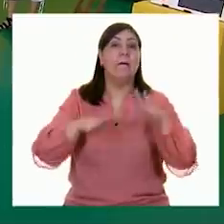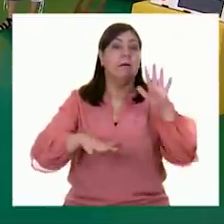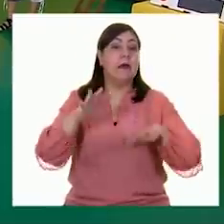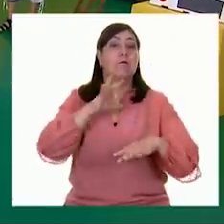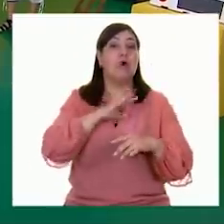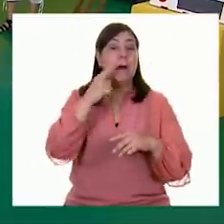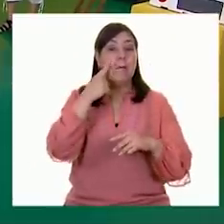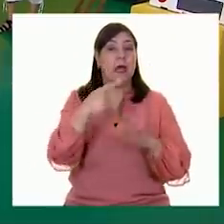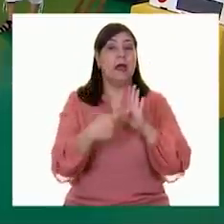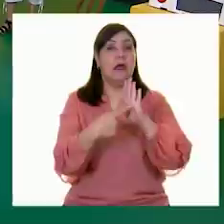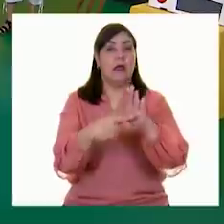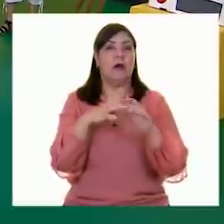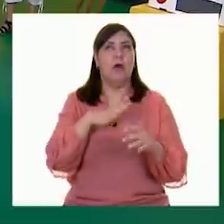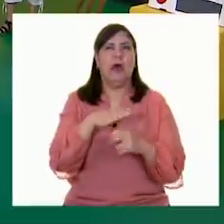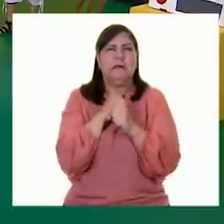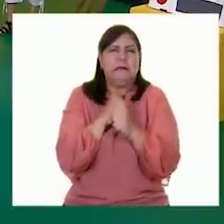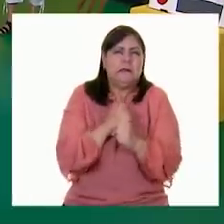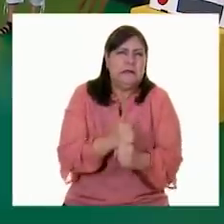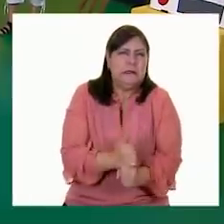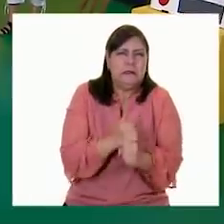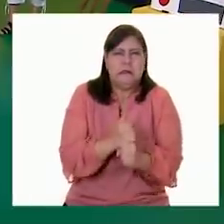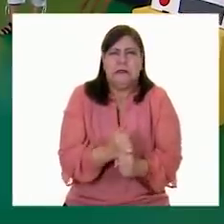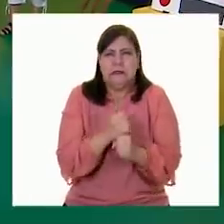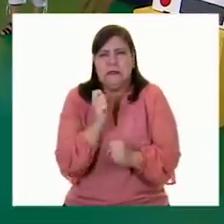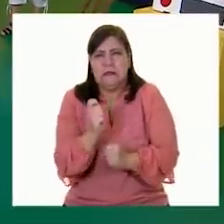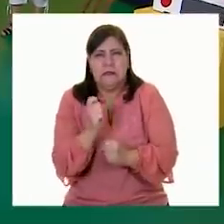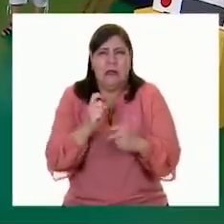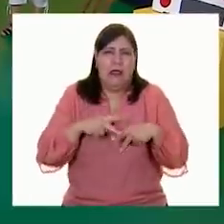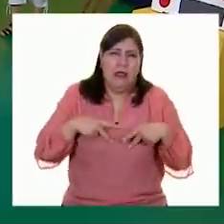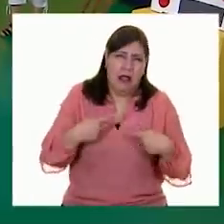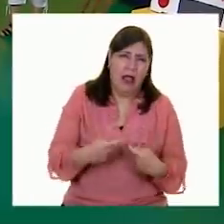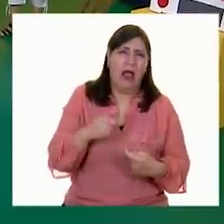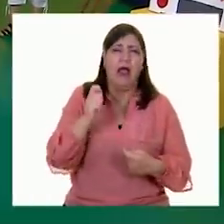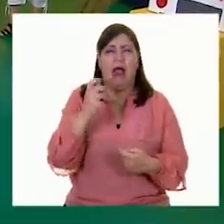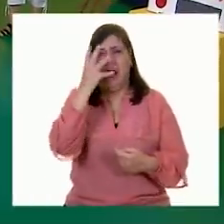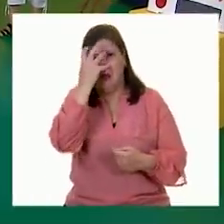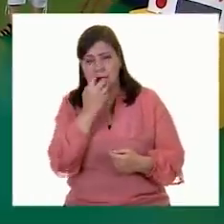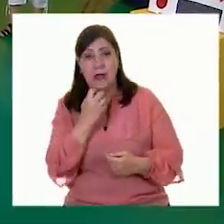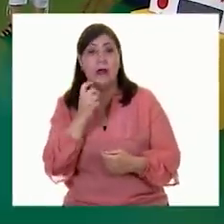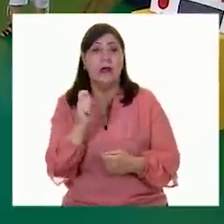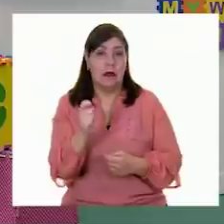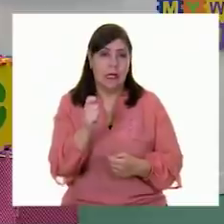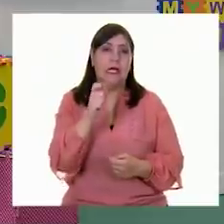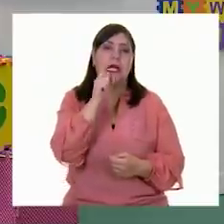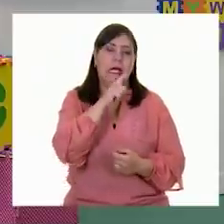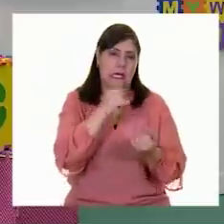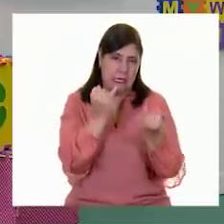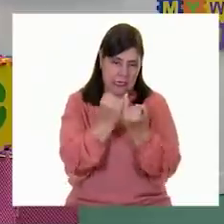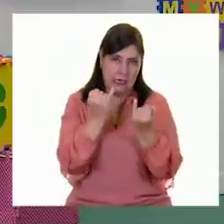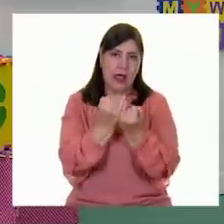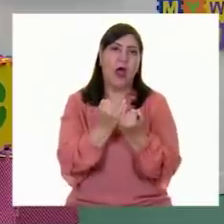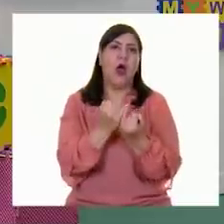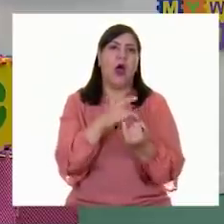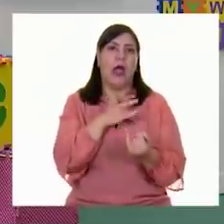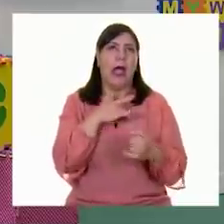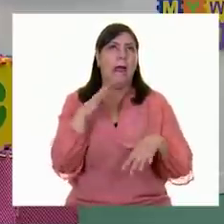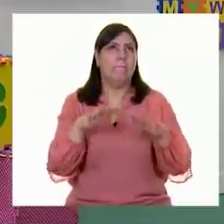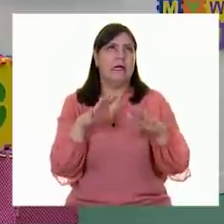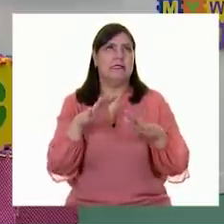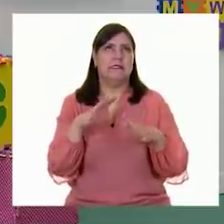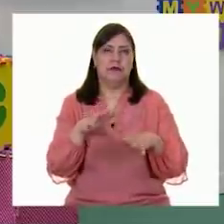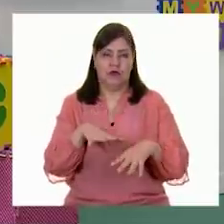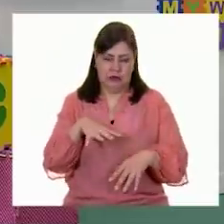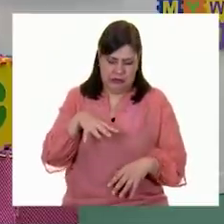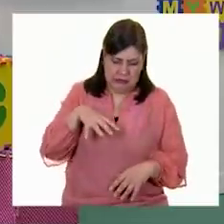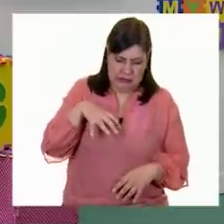extrema, una agonía de sus fuerzas y al mismo tiempo una fuerza que le permite expresar